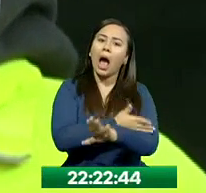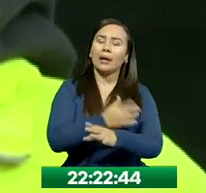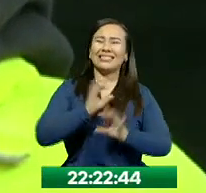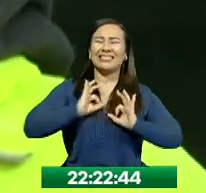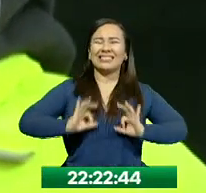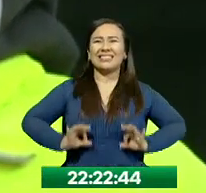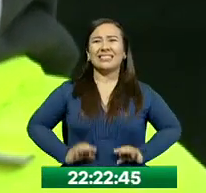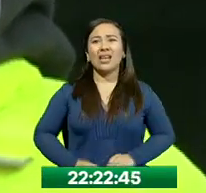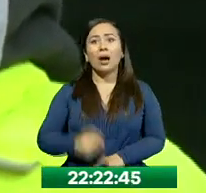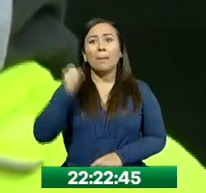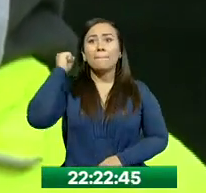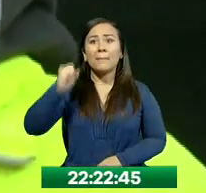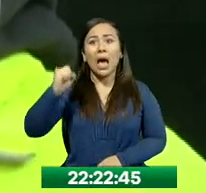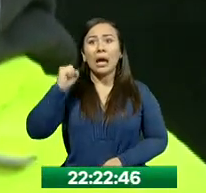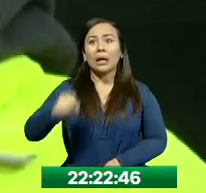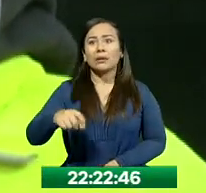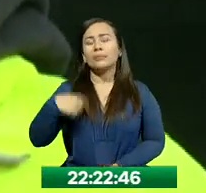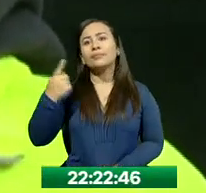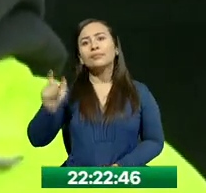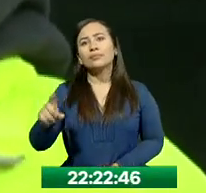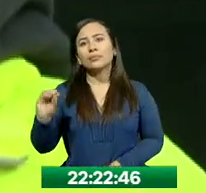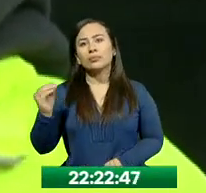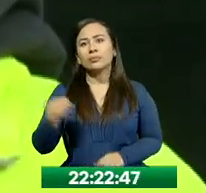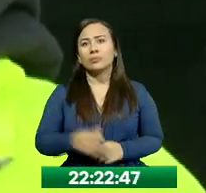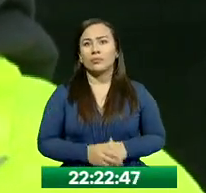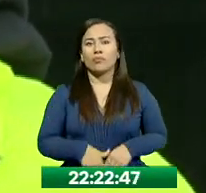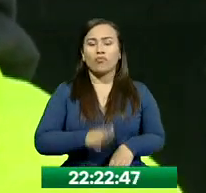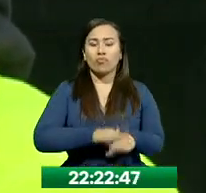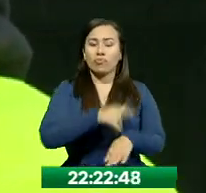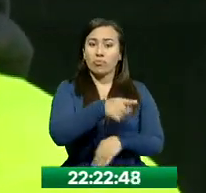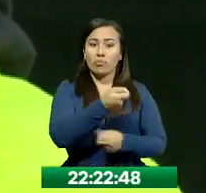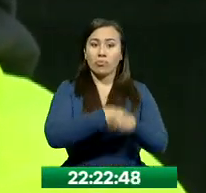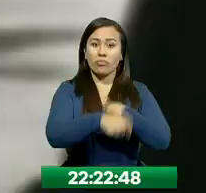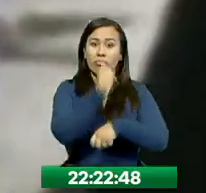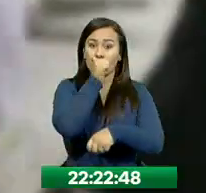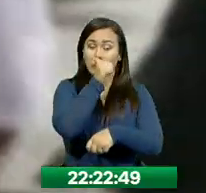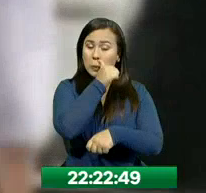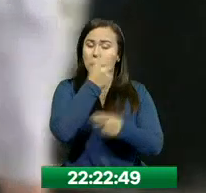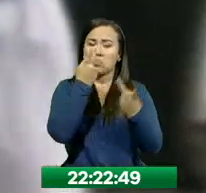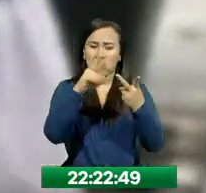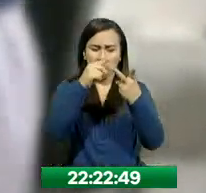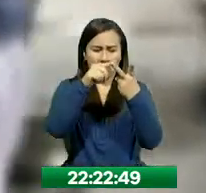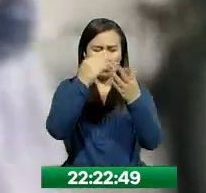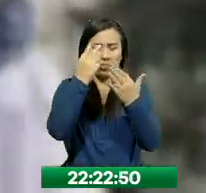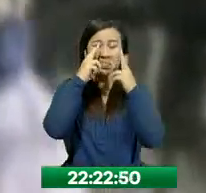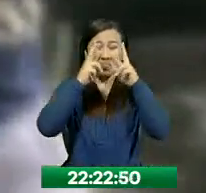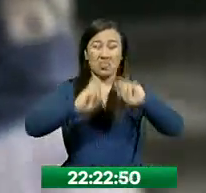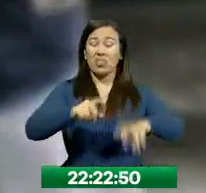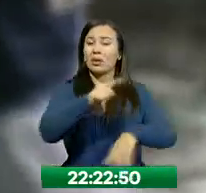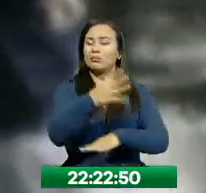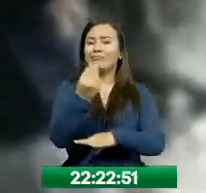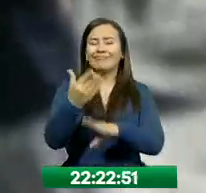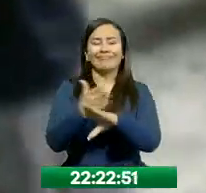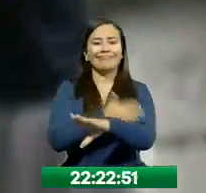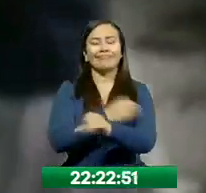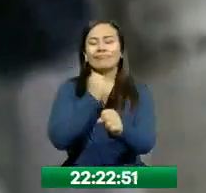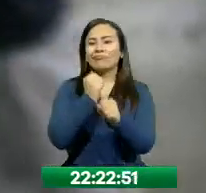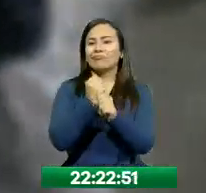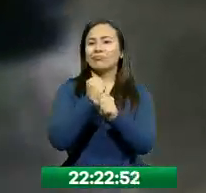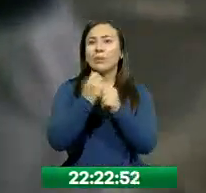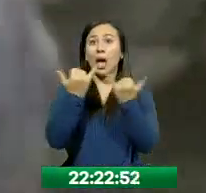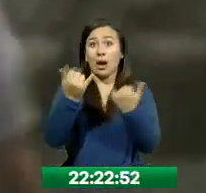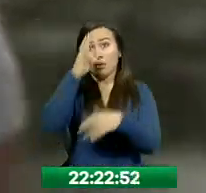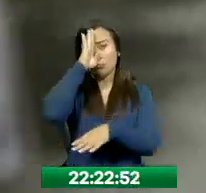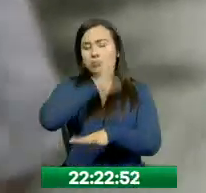dos antecedentes por tenencia de sustancias sujetas a fiscalización. Un trabajo ininterrumpido que permitió resolver un